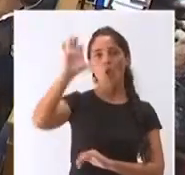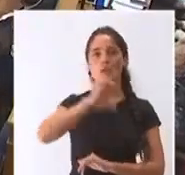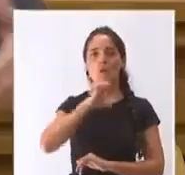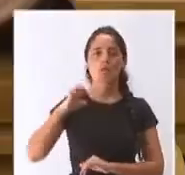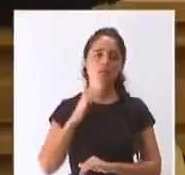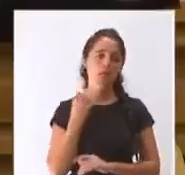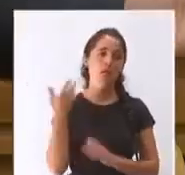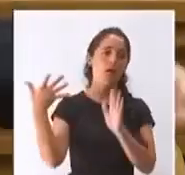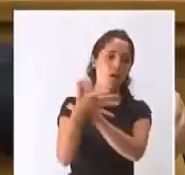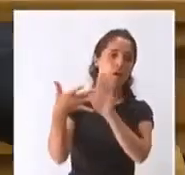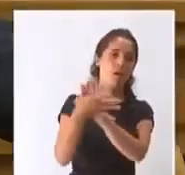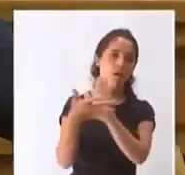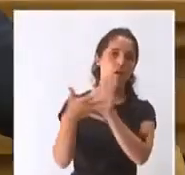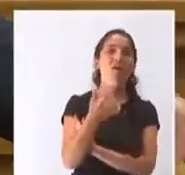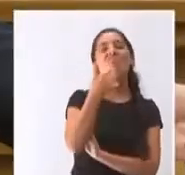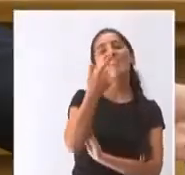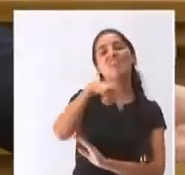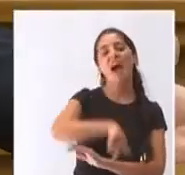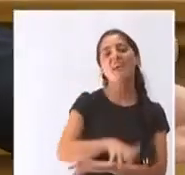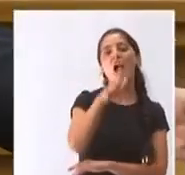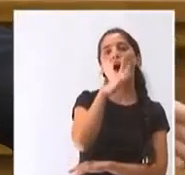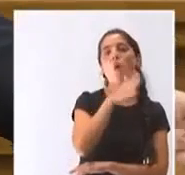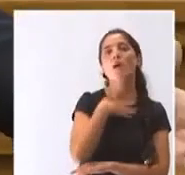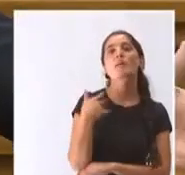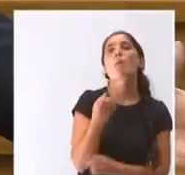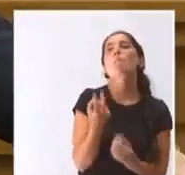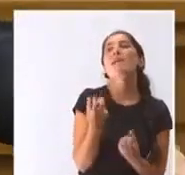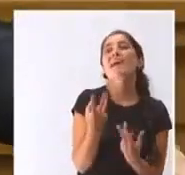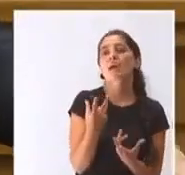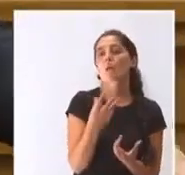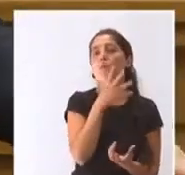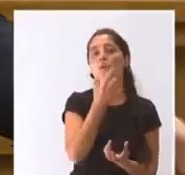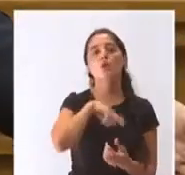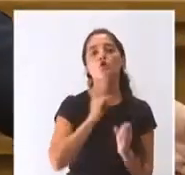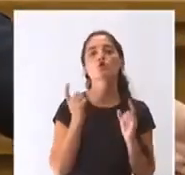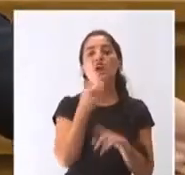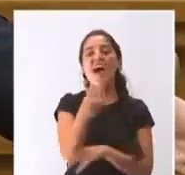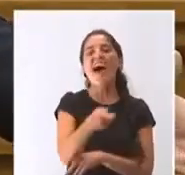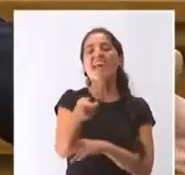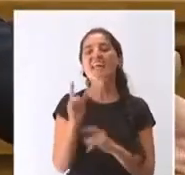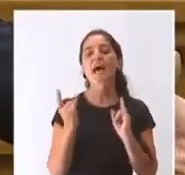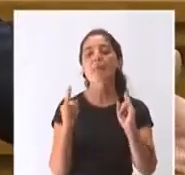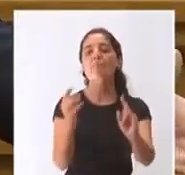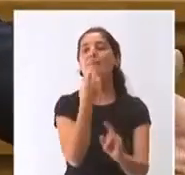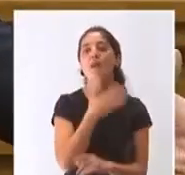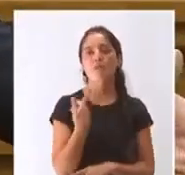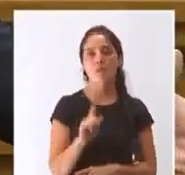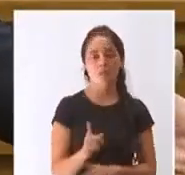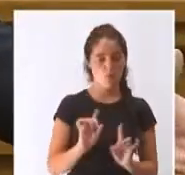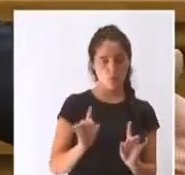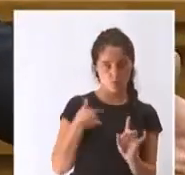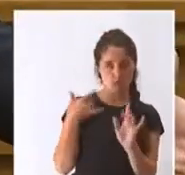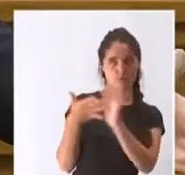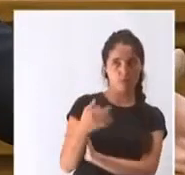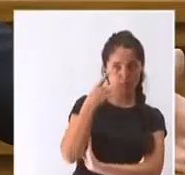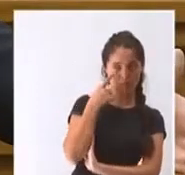otras gentes diciendo que es que aquí para que queremos el agua porque aquí no no no queremos regar pues no hemos querido dejar claro que toda la